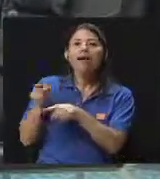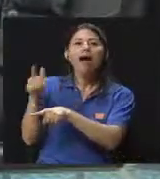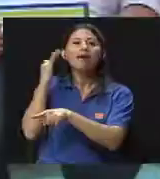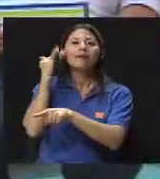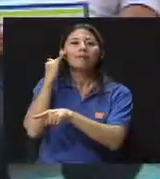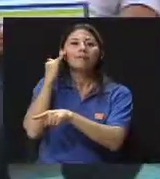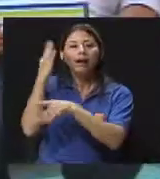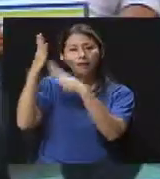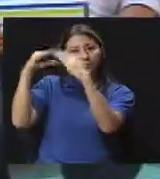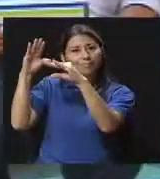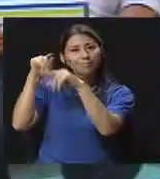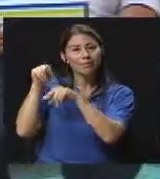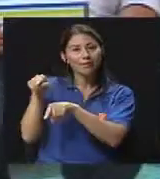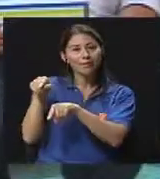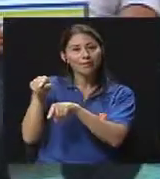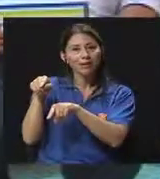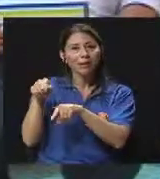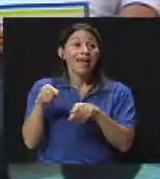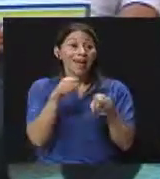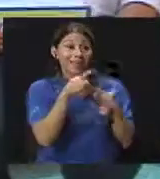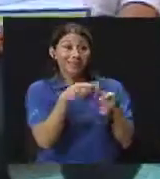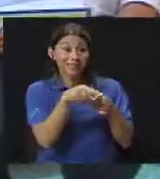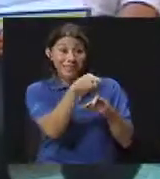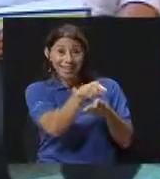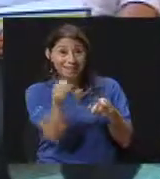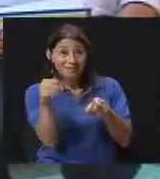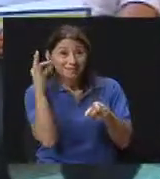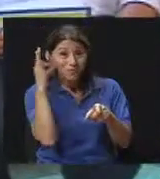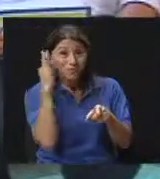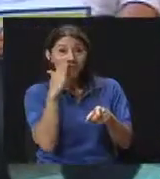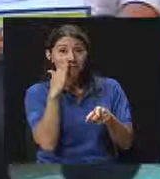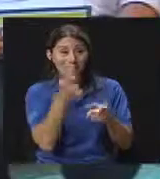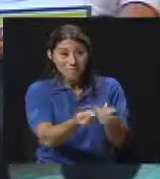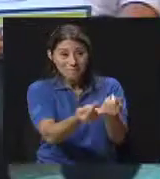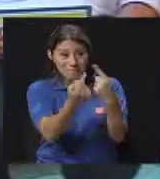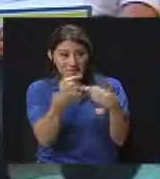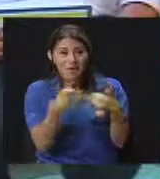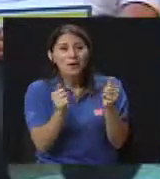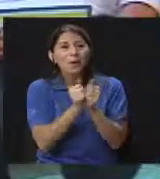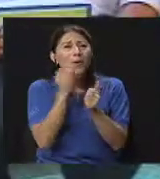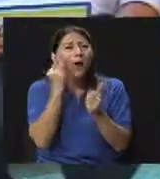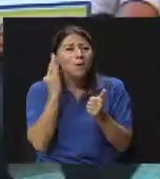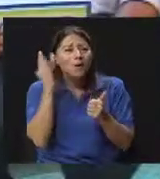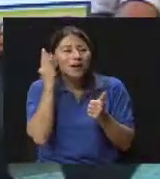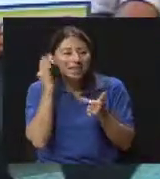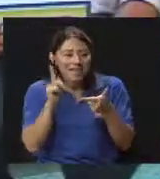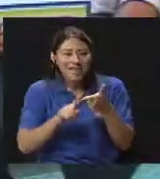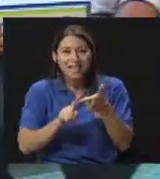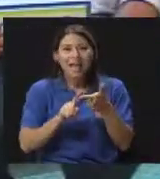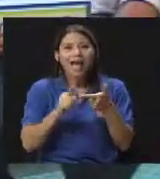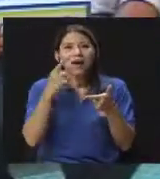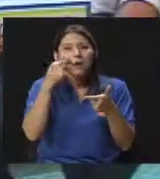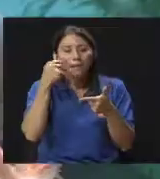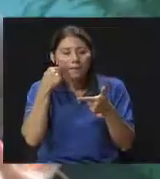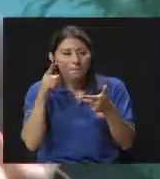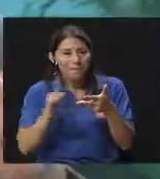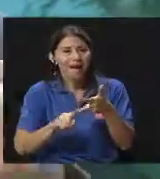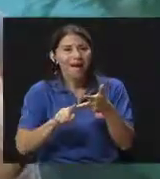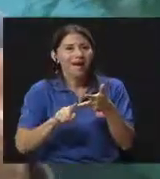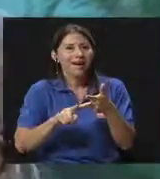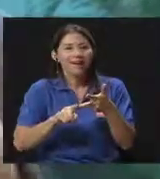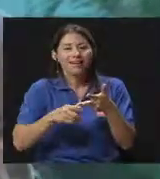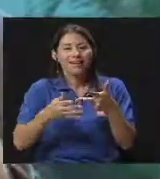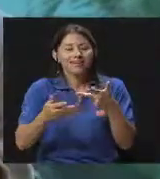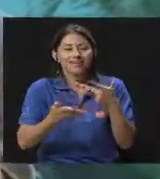capacitada. Y muchas se traen a la abuelita, como es un curso abierto, le digo, traen a toda la gente, traen a la abuelita, se traen el papá, y a